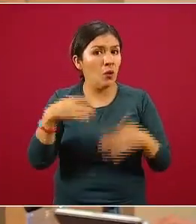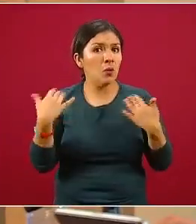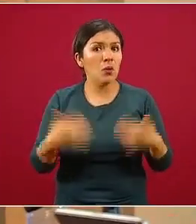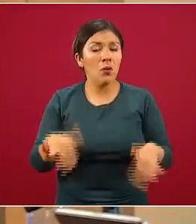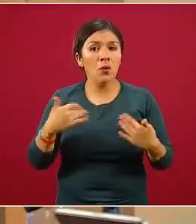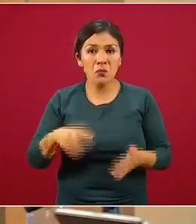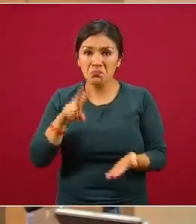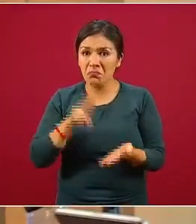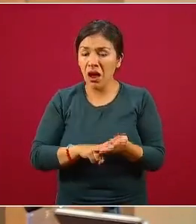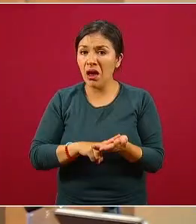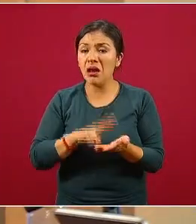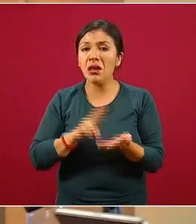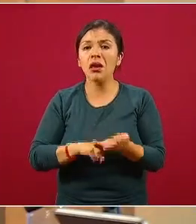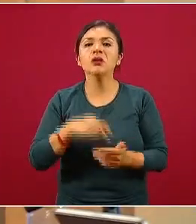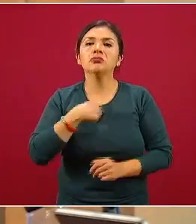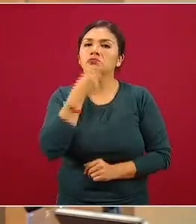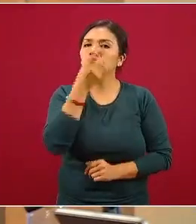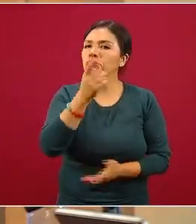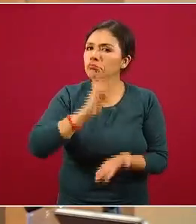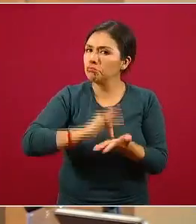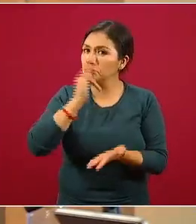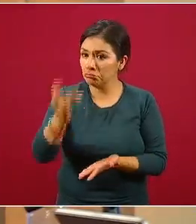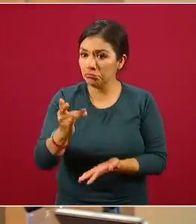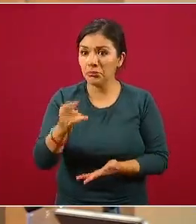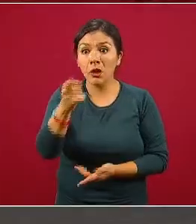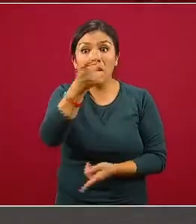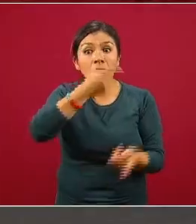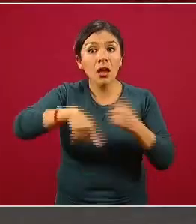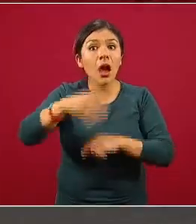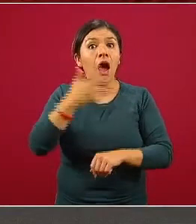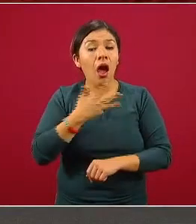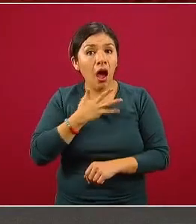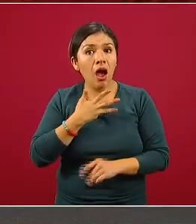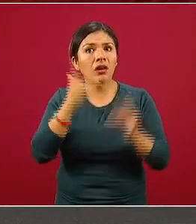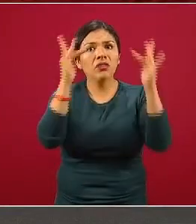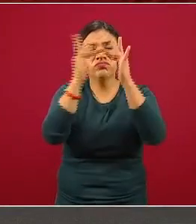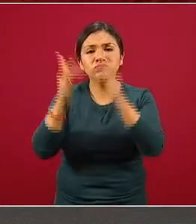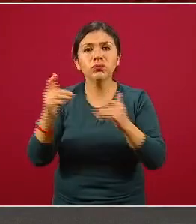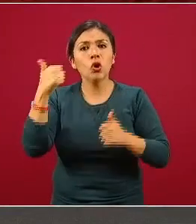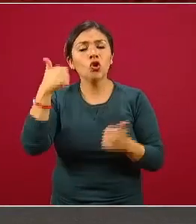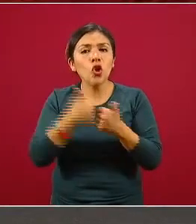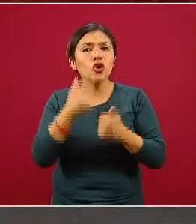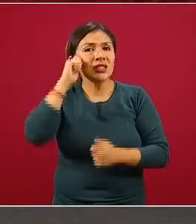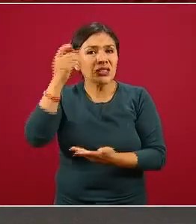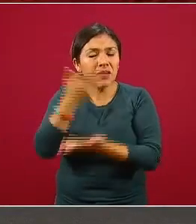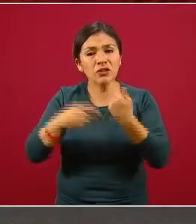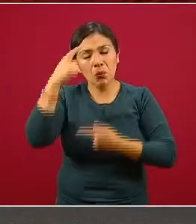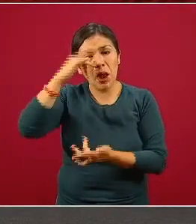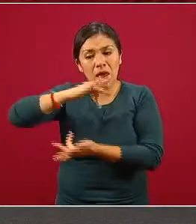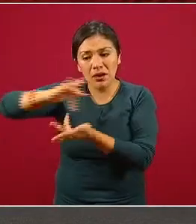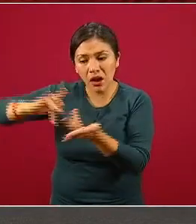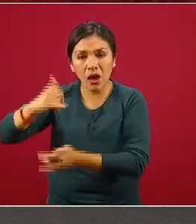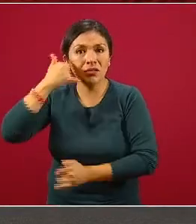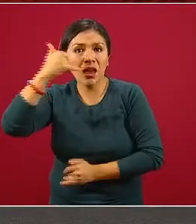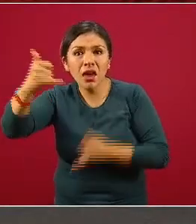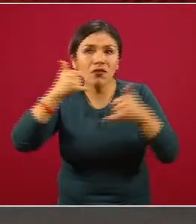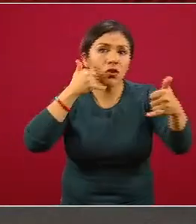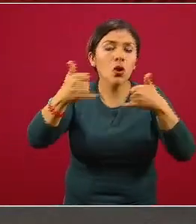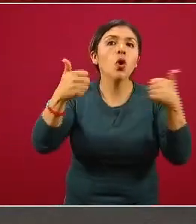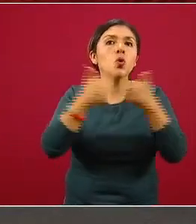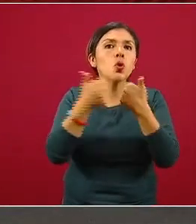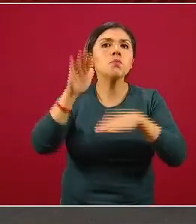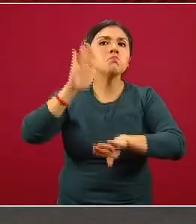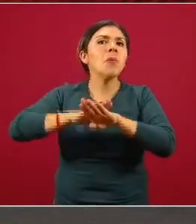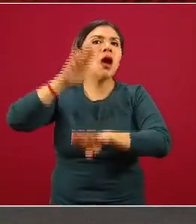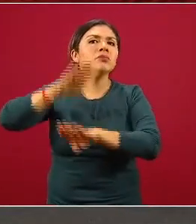y les quiero agradecer muchísimo. Están articulando servicios telefónicos y de redes sociales con otras